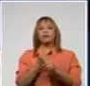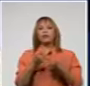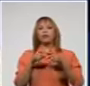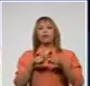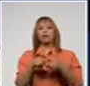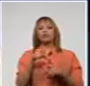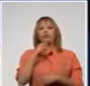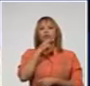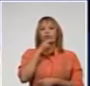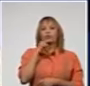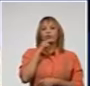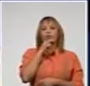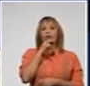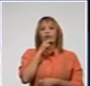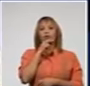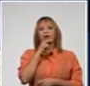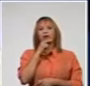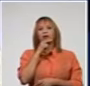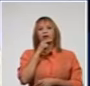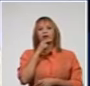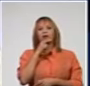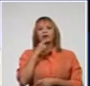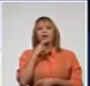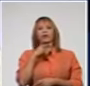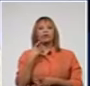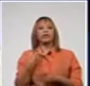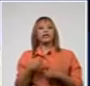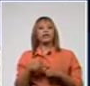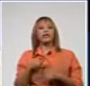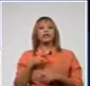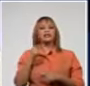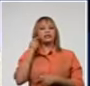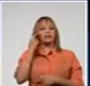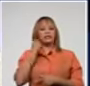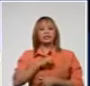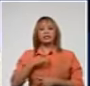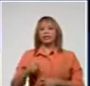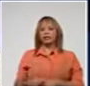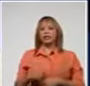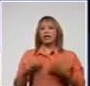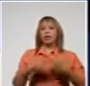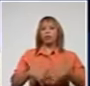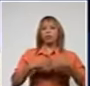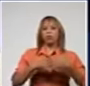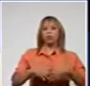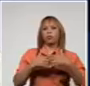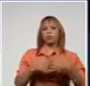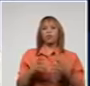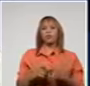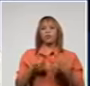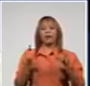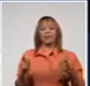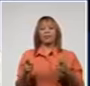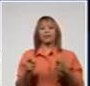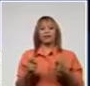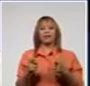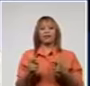Rusia con la Sputnik 5 y China para la producción de grandes cantidades,